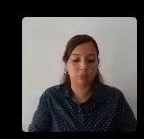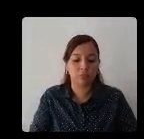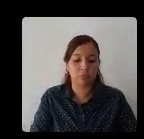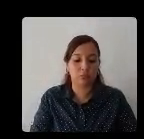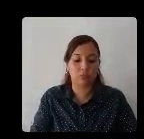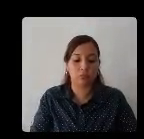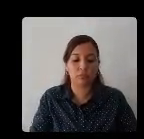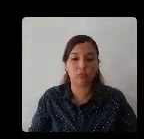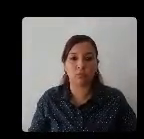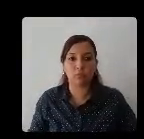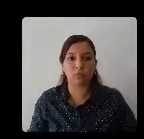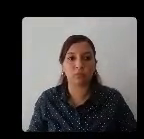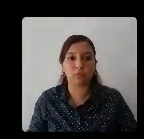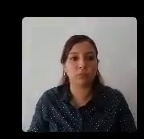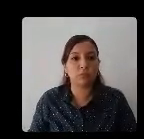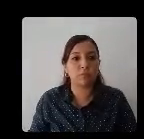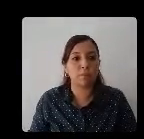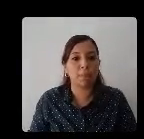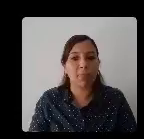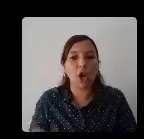Eso sería.